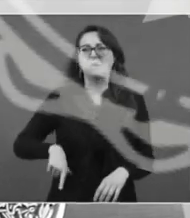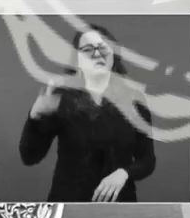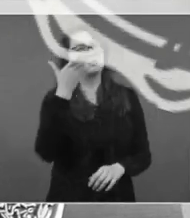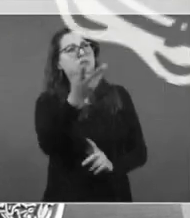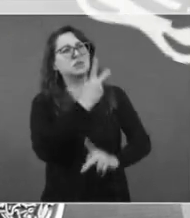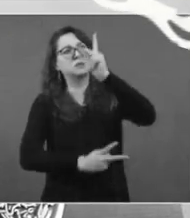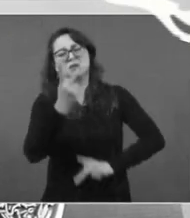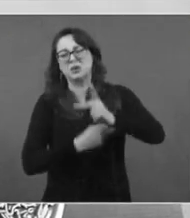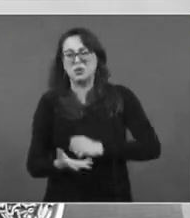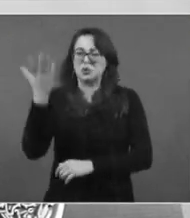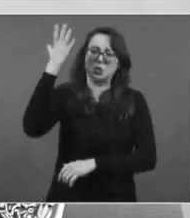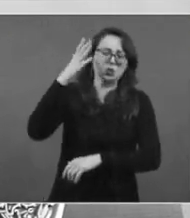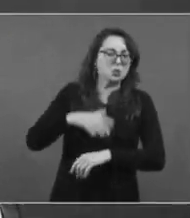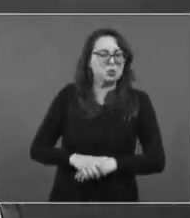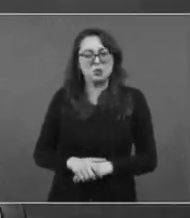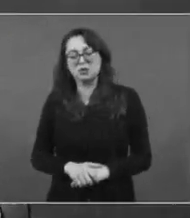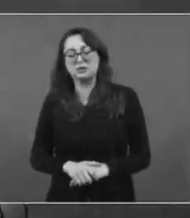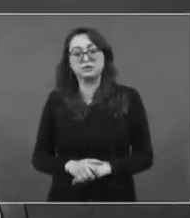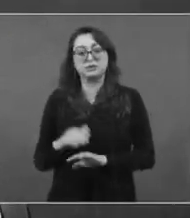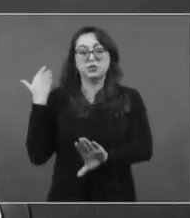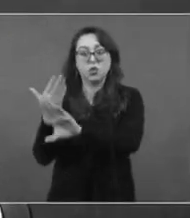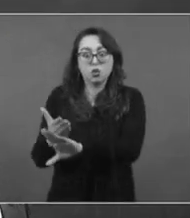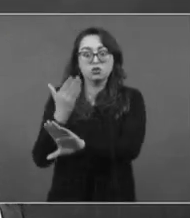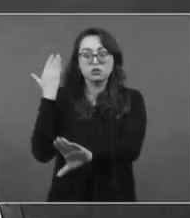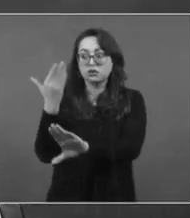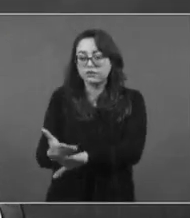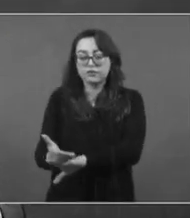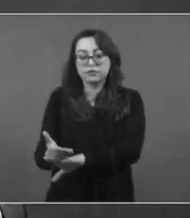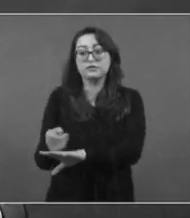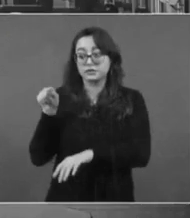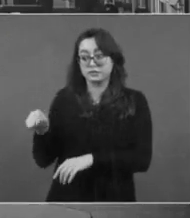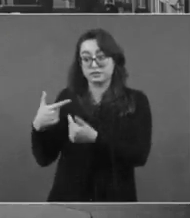Incluso presentan los panistas una denuncia contra Moreira.